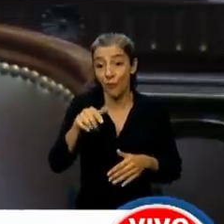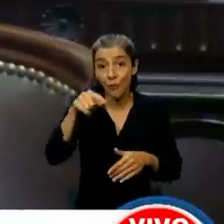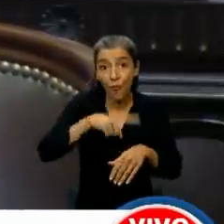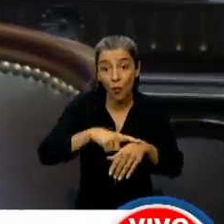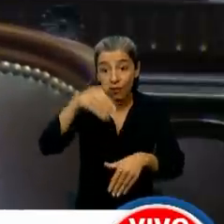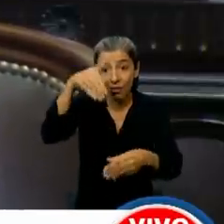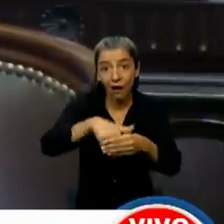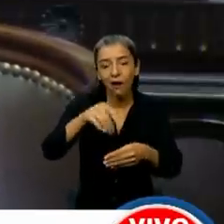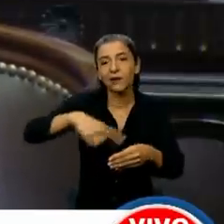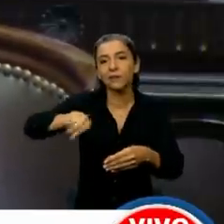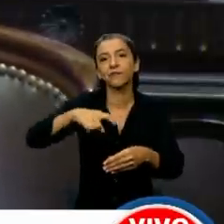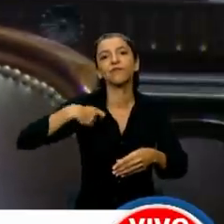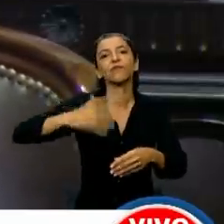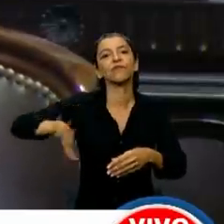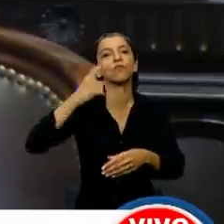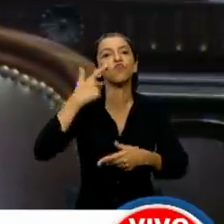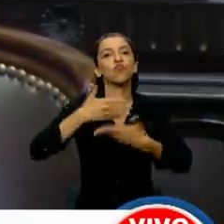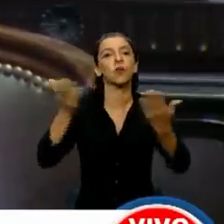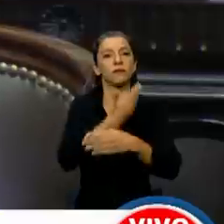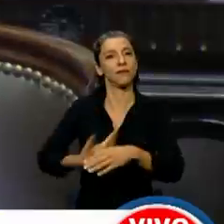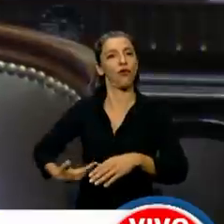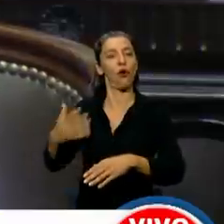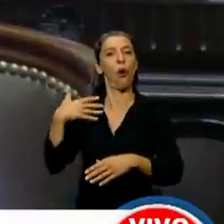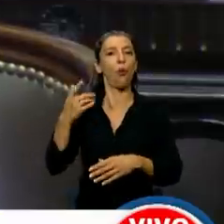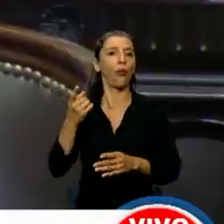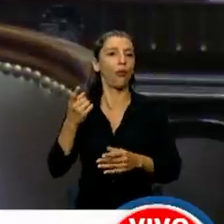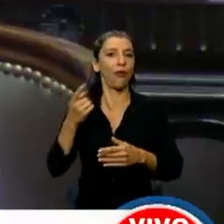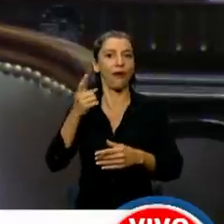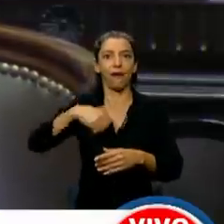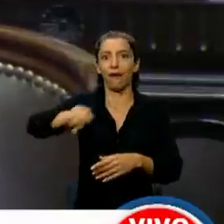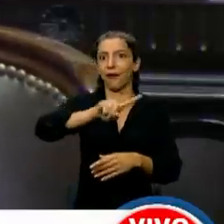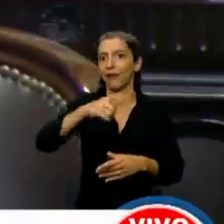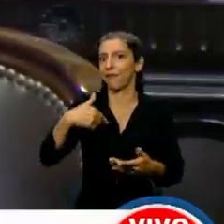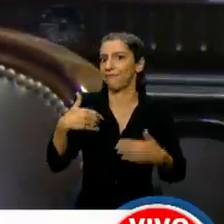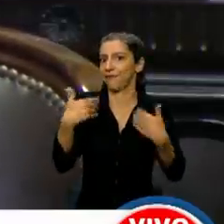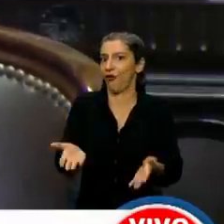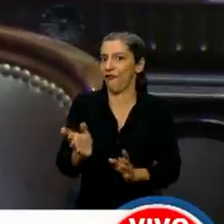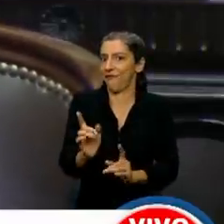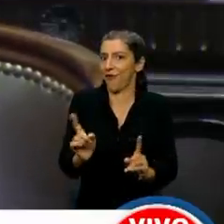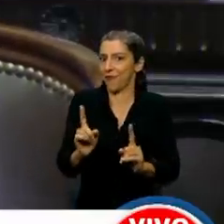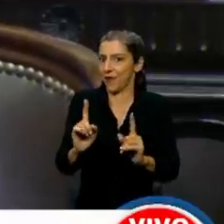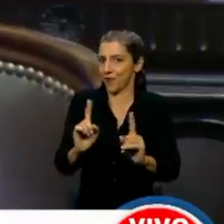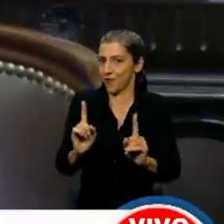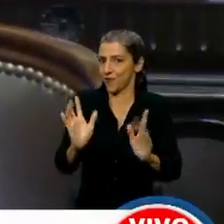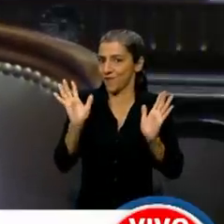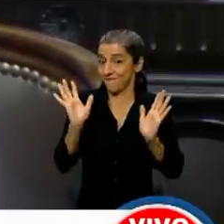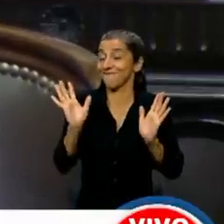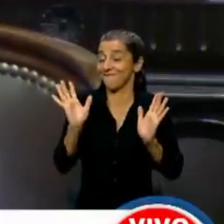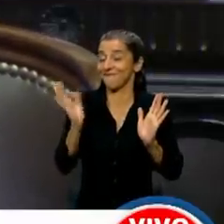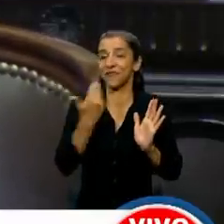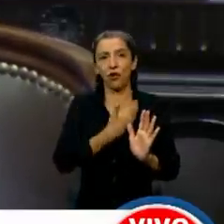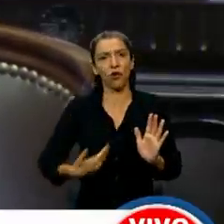disconforme con lo que este gobierno estaba haciendo pensé y lo manifesté en varios medios que esperaba que el oficialismo ahora entienda